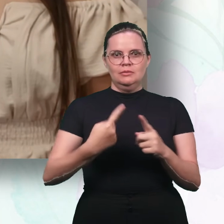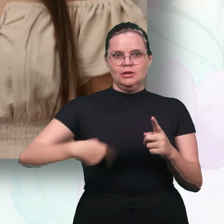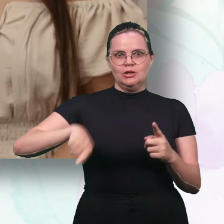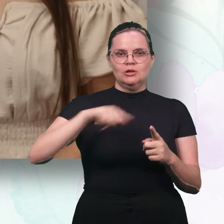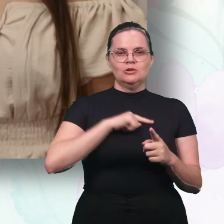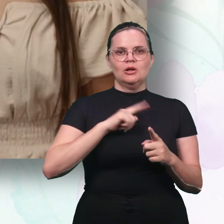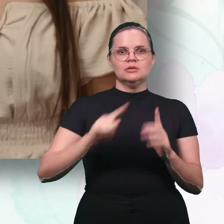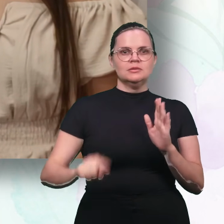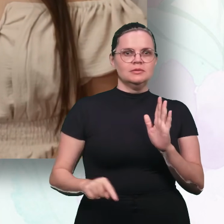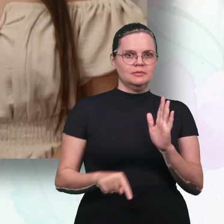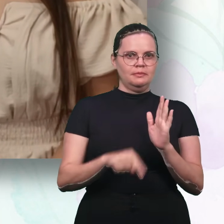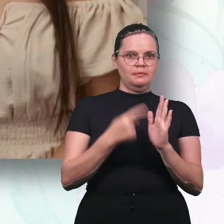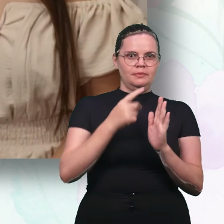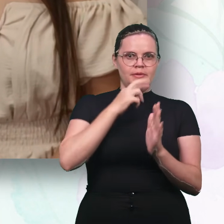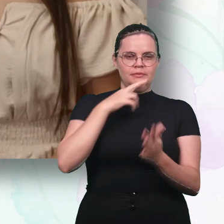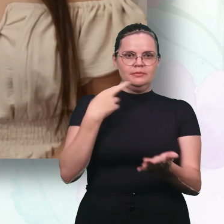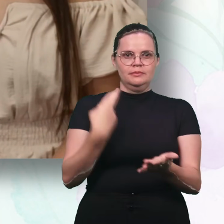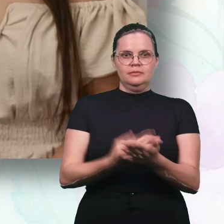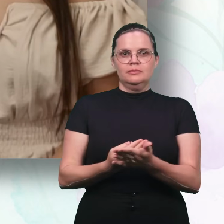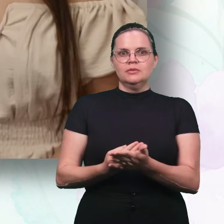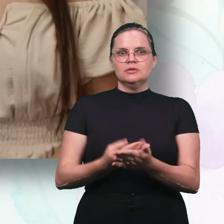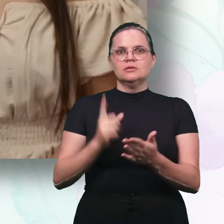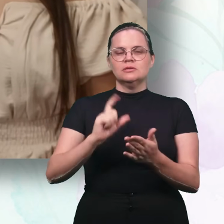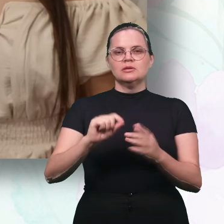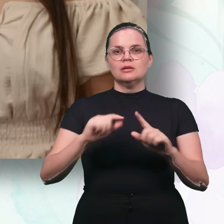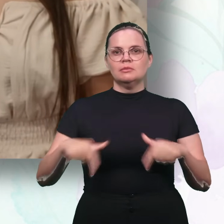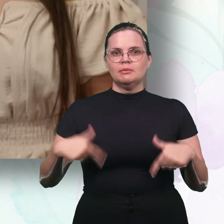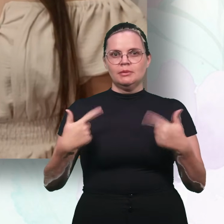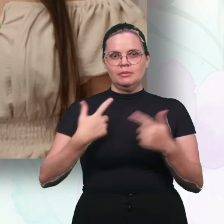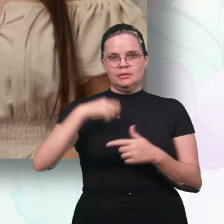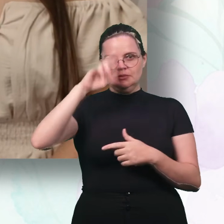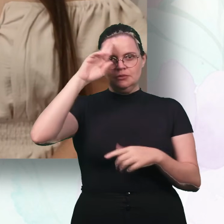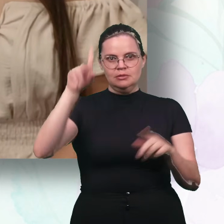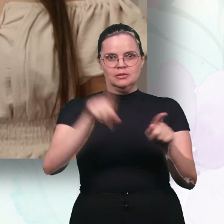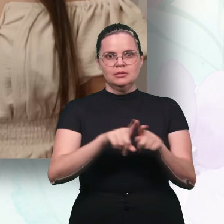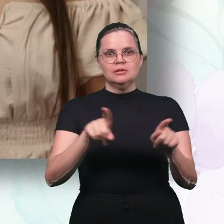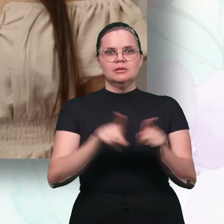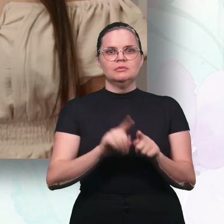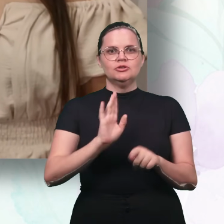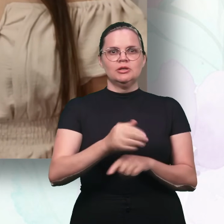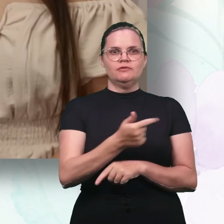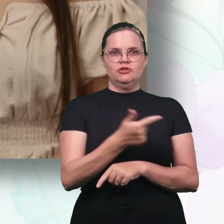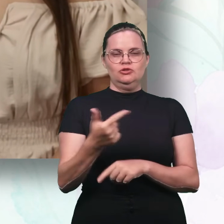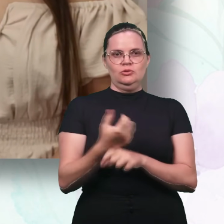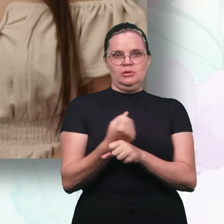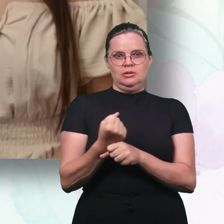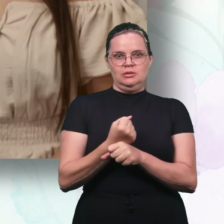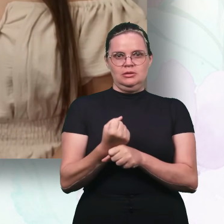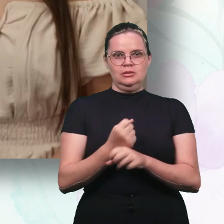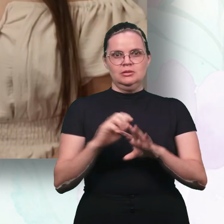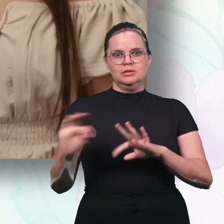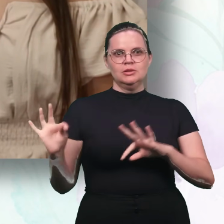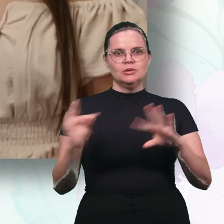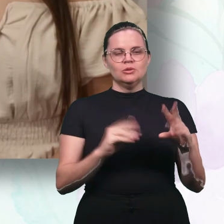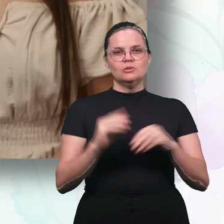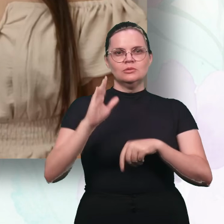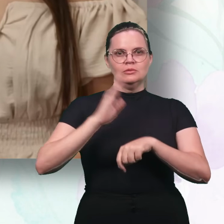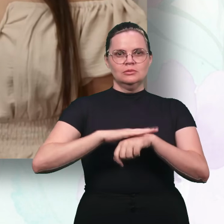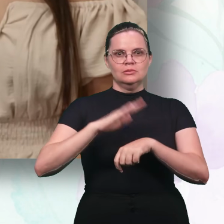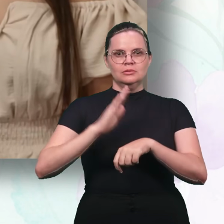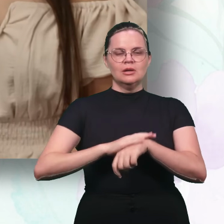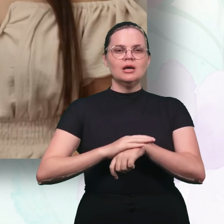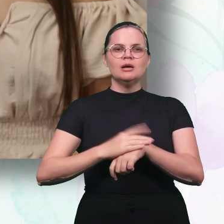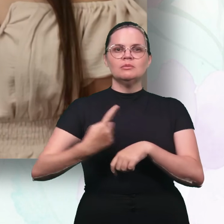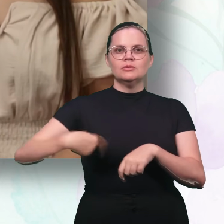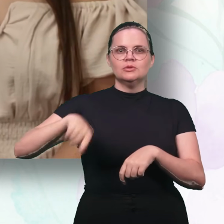primer matrimonio hecho acá en Chile y eso fue hace ya 22 años. Entonces todo el tiempo que hemos estado en la obra